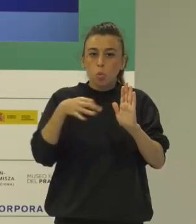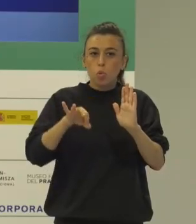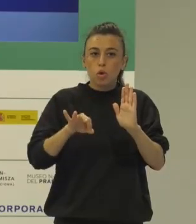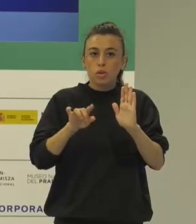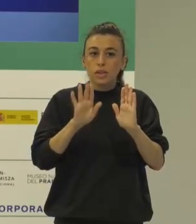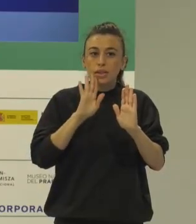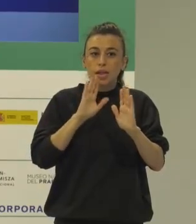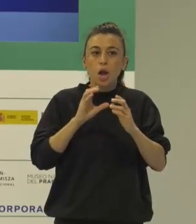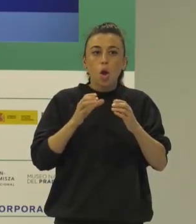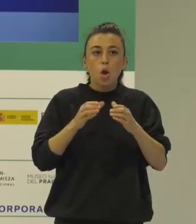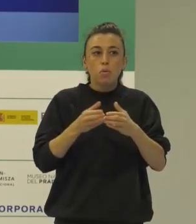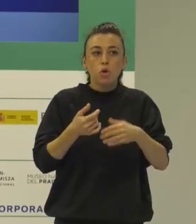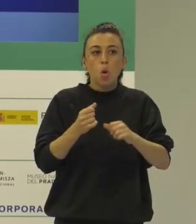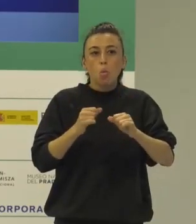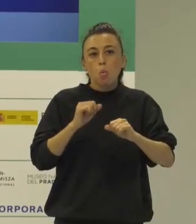Partido Comunista